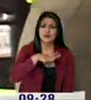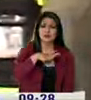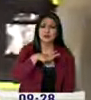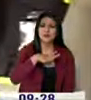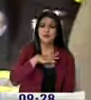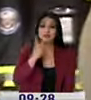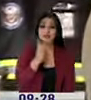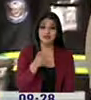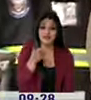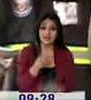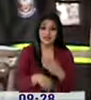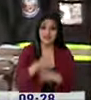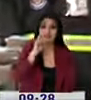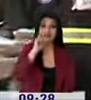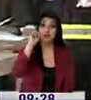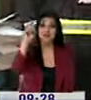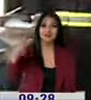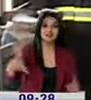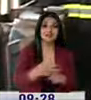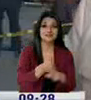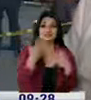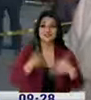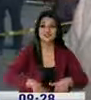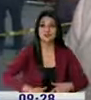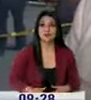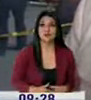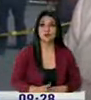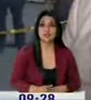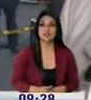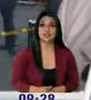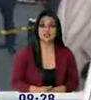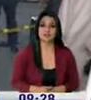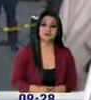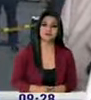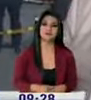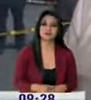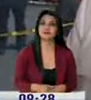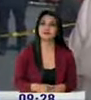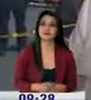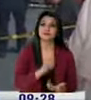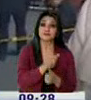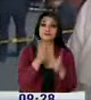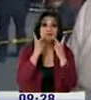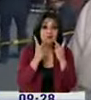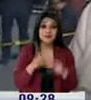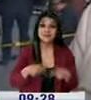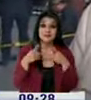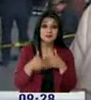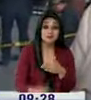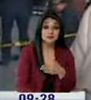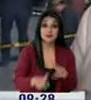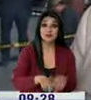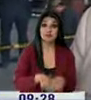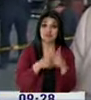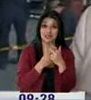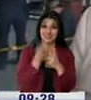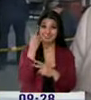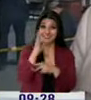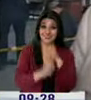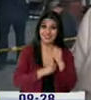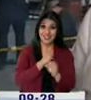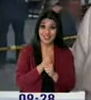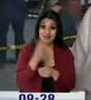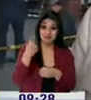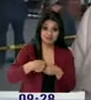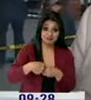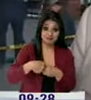al ver que el sueño de sus hijas se está haciendo realidad. Muchas satisfacciones que hemos podido lograr en este trayecto desde que ella inició sus 17 años y